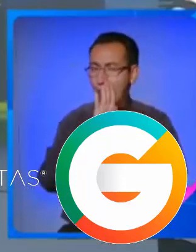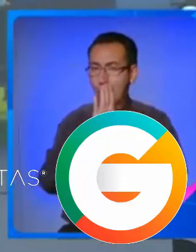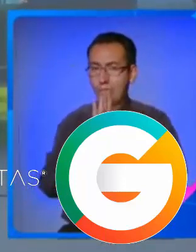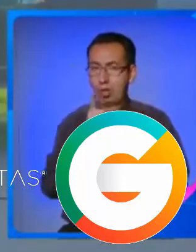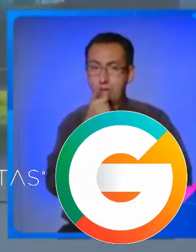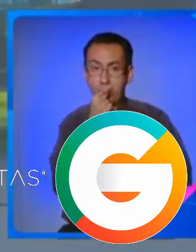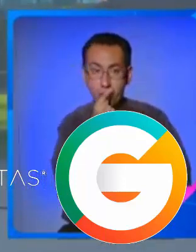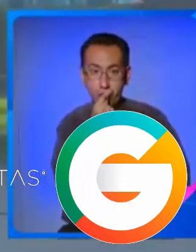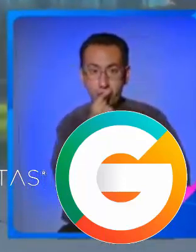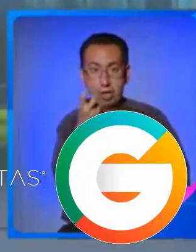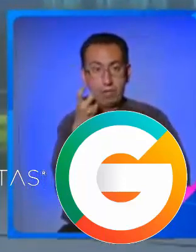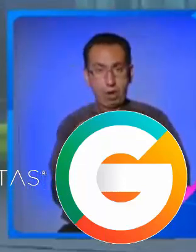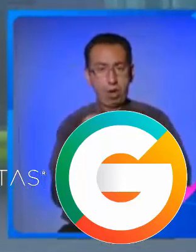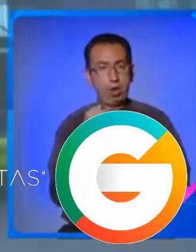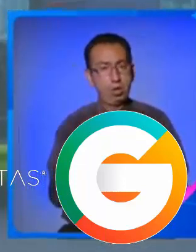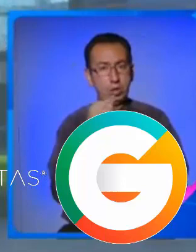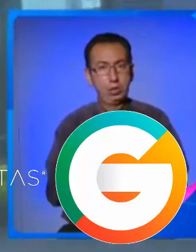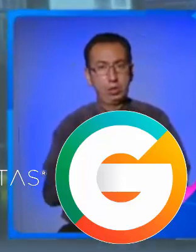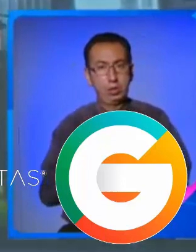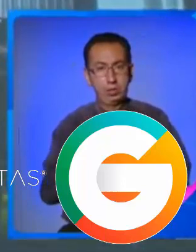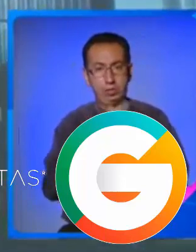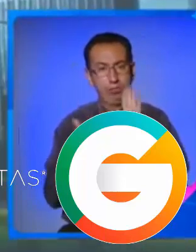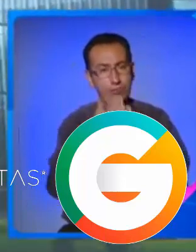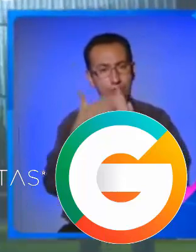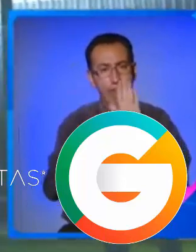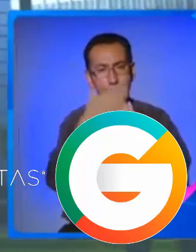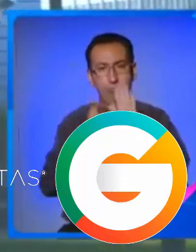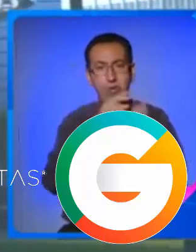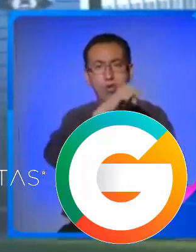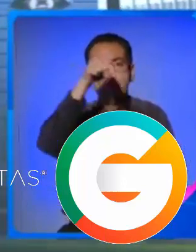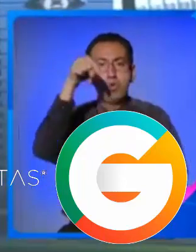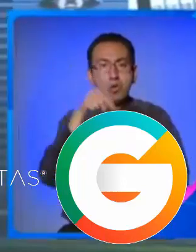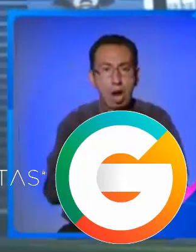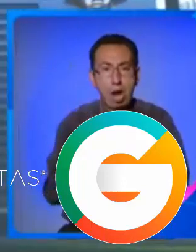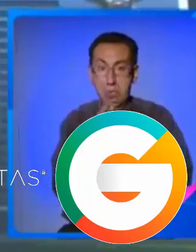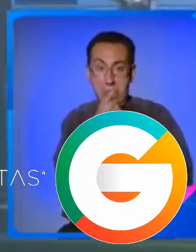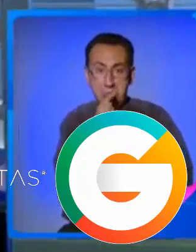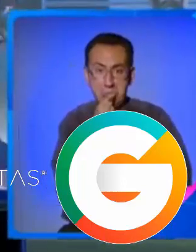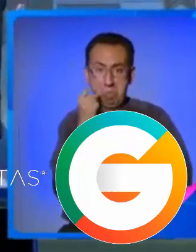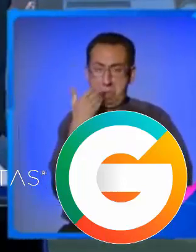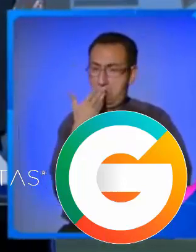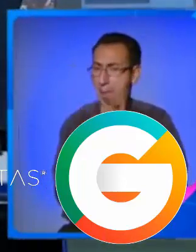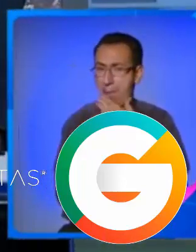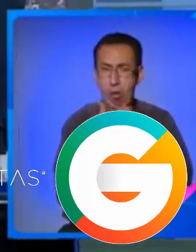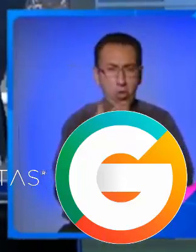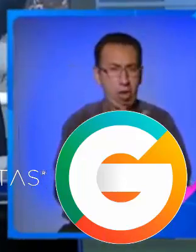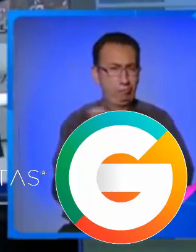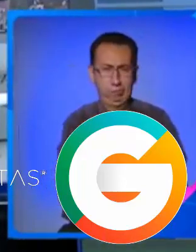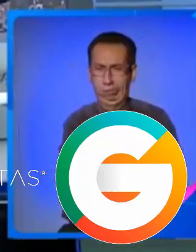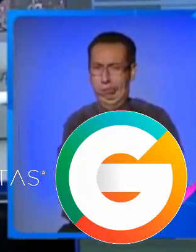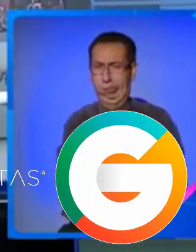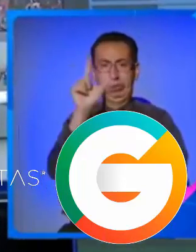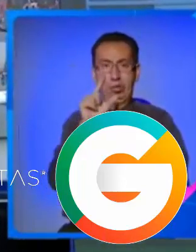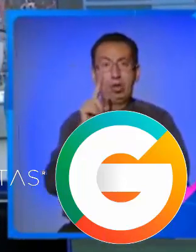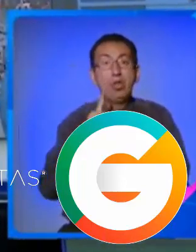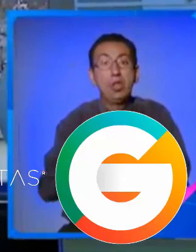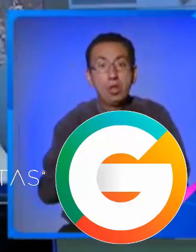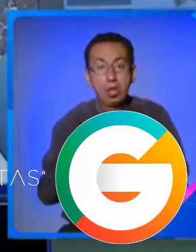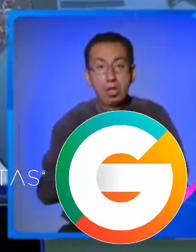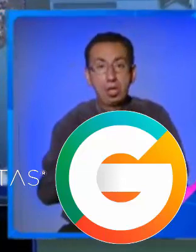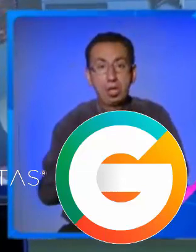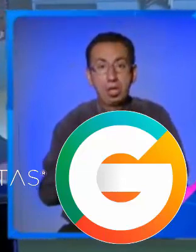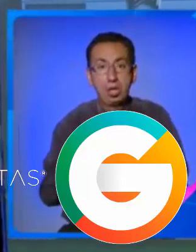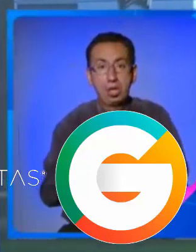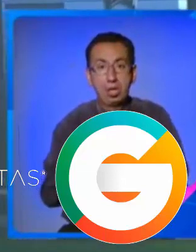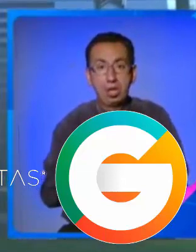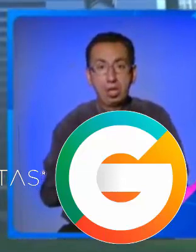policías, estamos construyendo el centro de formación policial más moderno del país, que se encuentra justo en